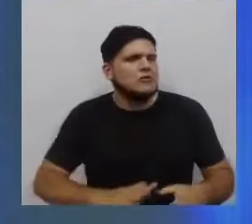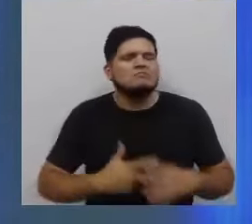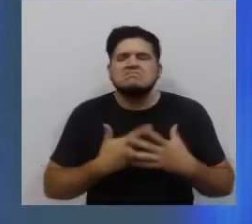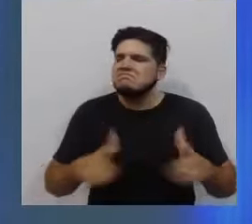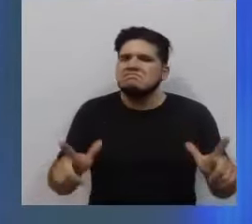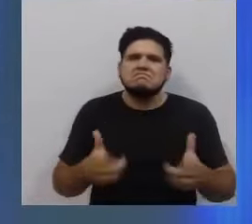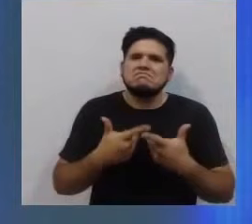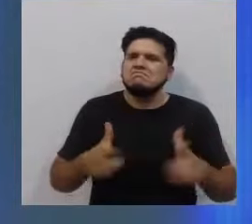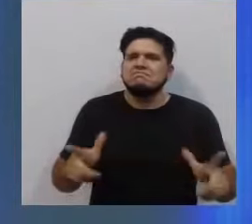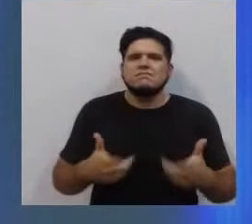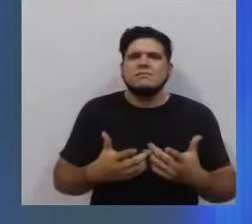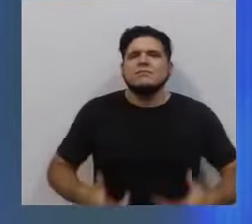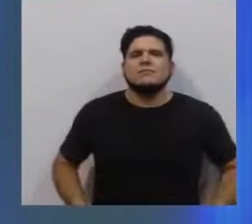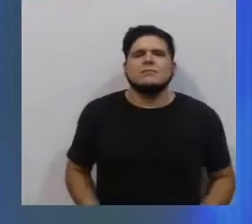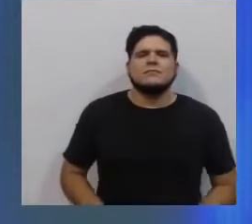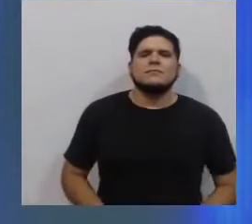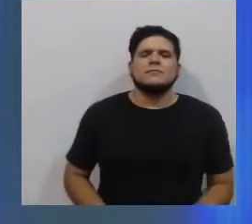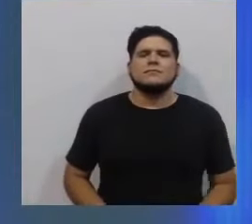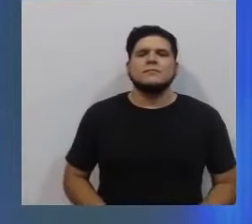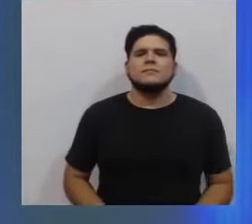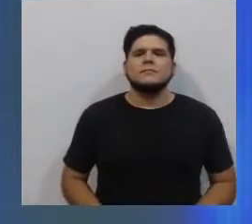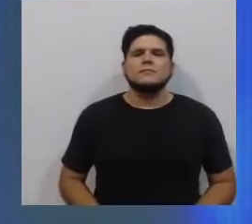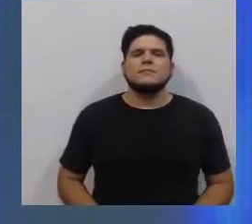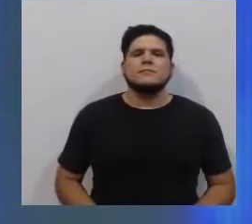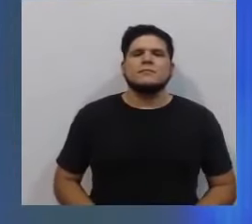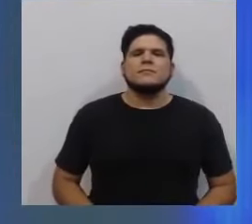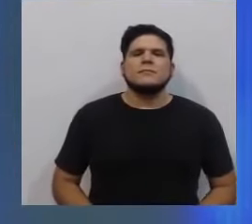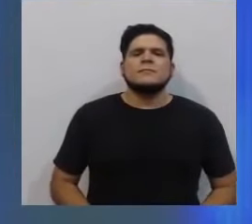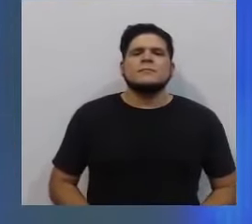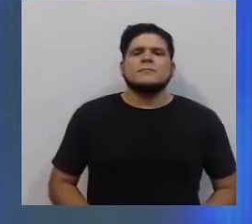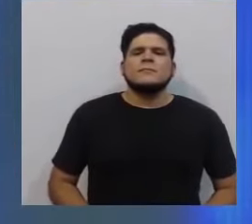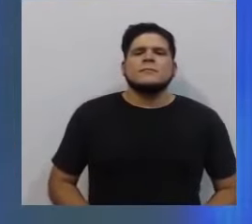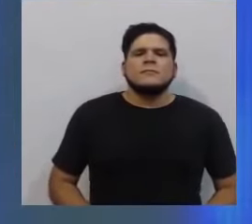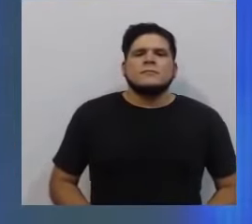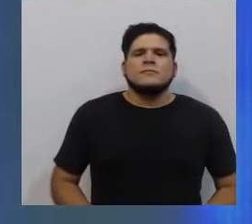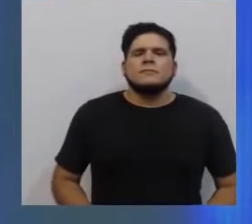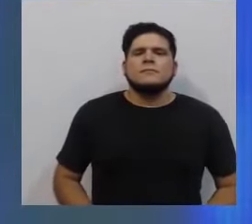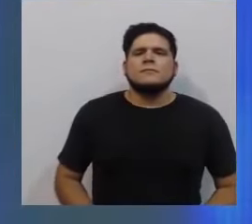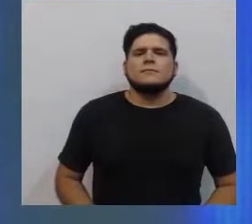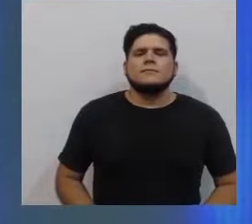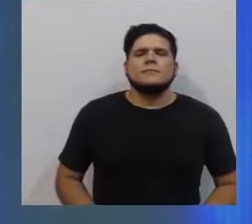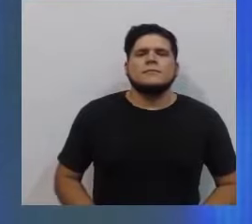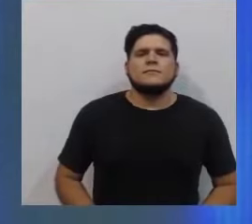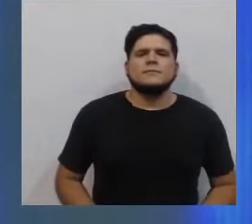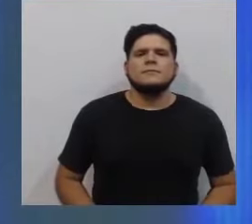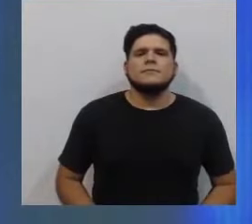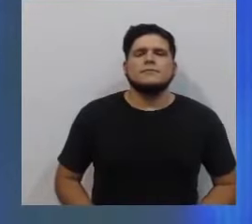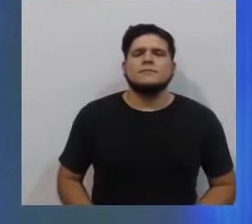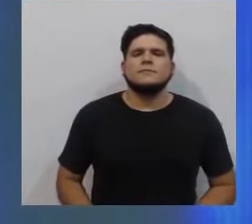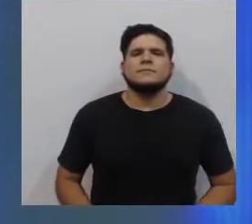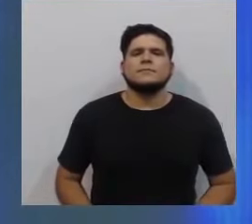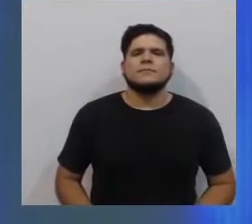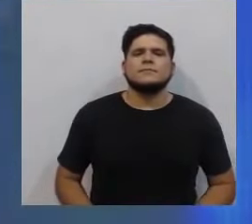hijo de dios eso le pasó anemias verso 18 entonces